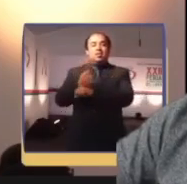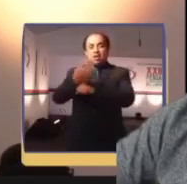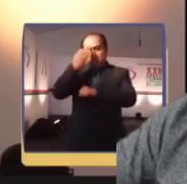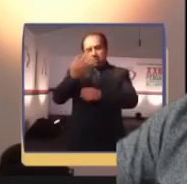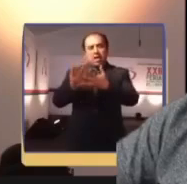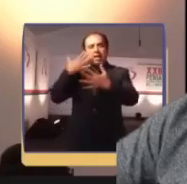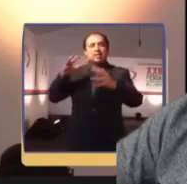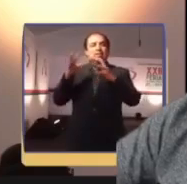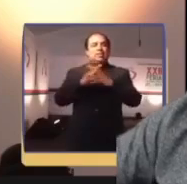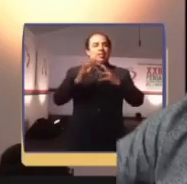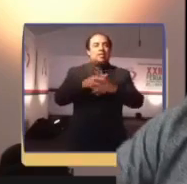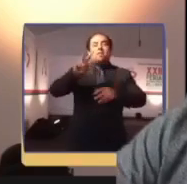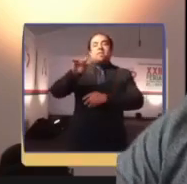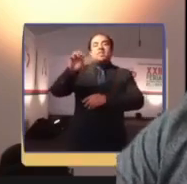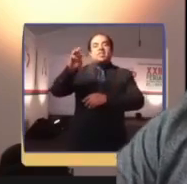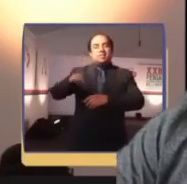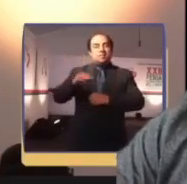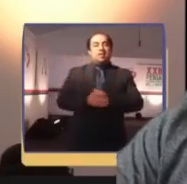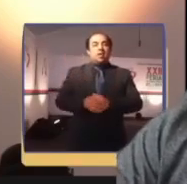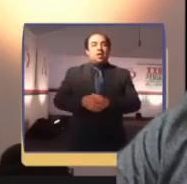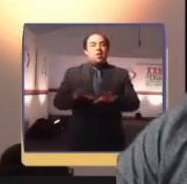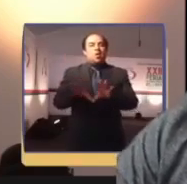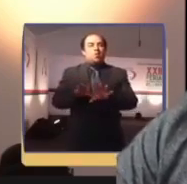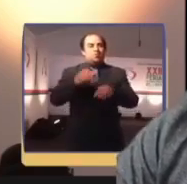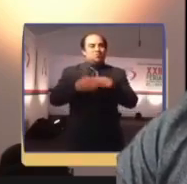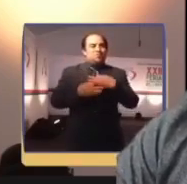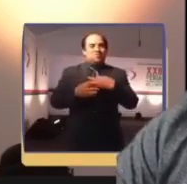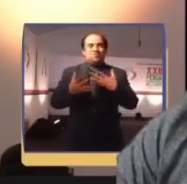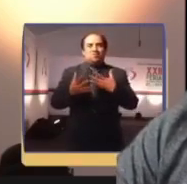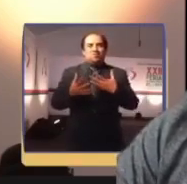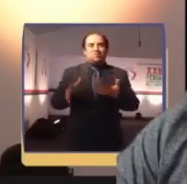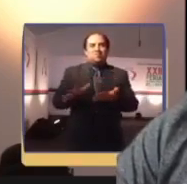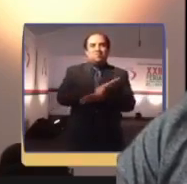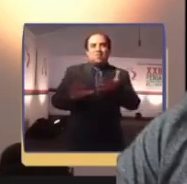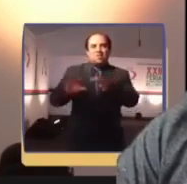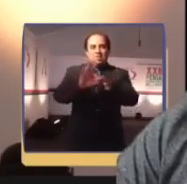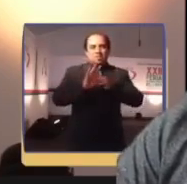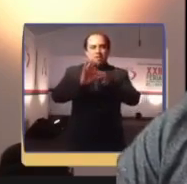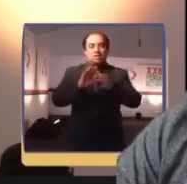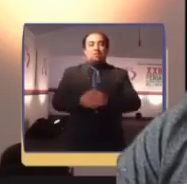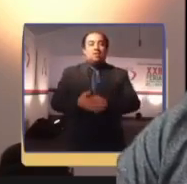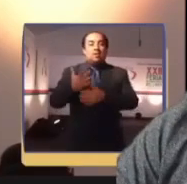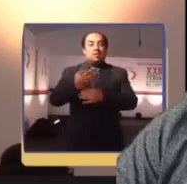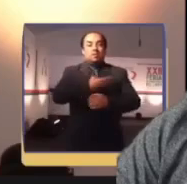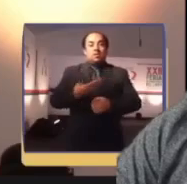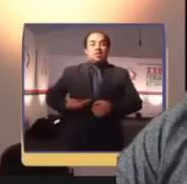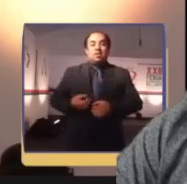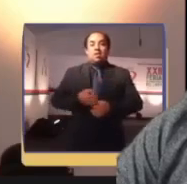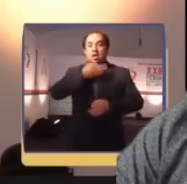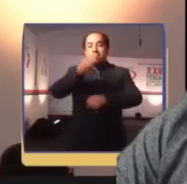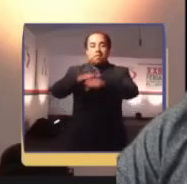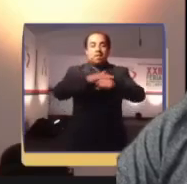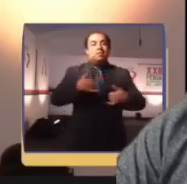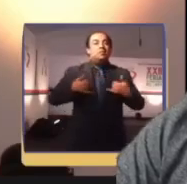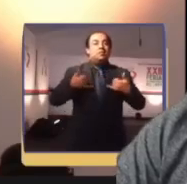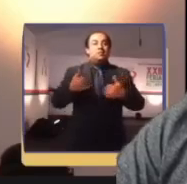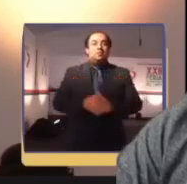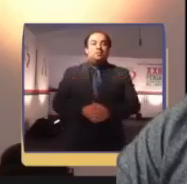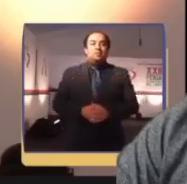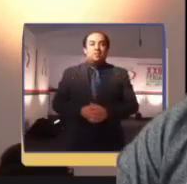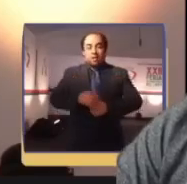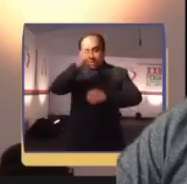Vietnam fíjense como todas las atrocidades se juntan Pero esto no se discute ya mucho tiempo como dice el presidente para los jóvenes